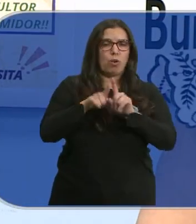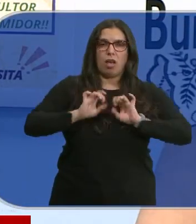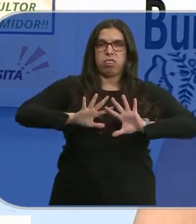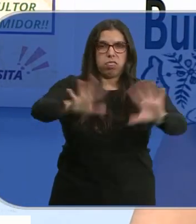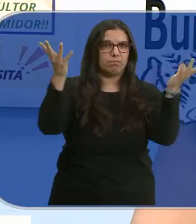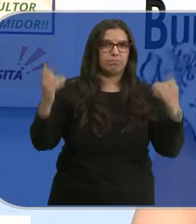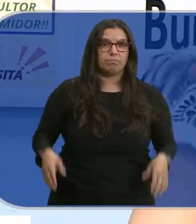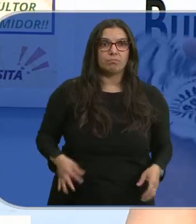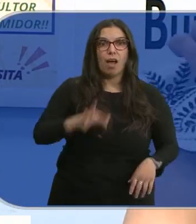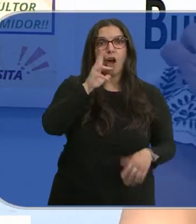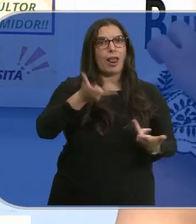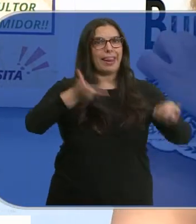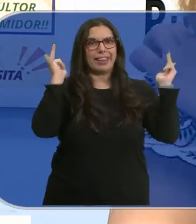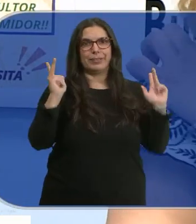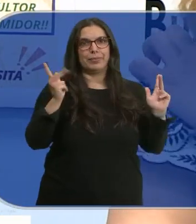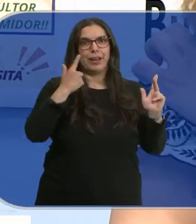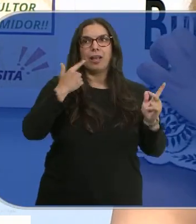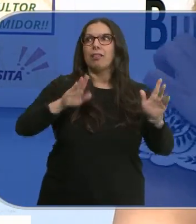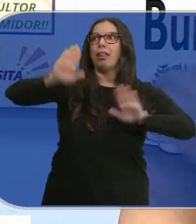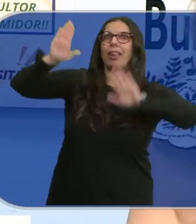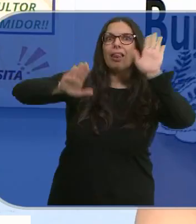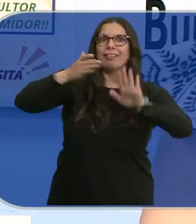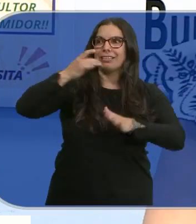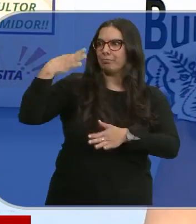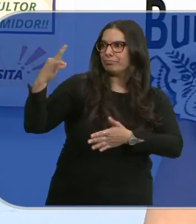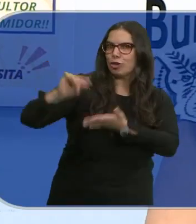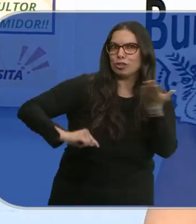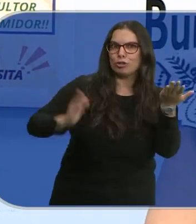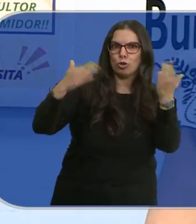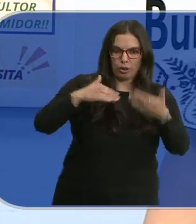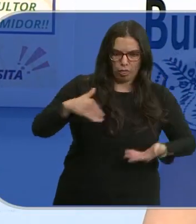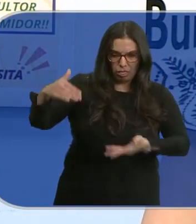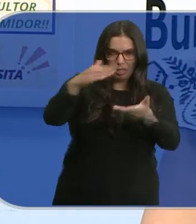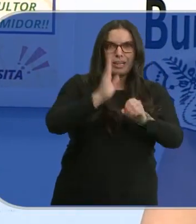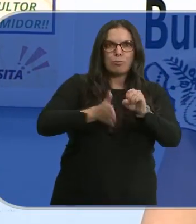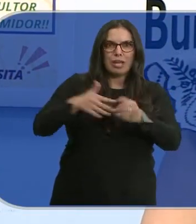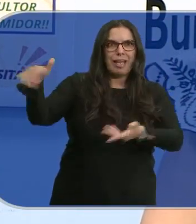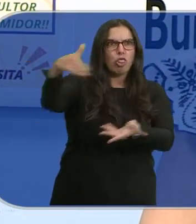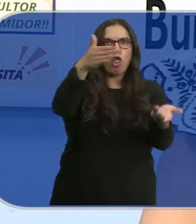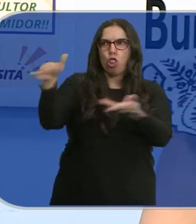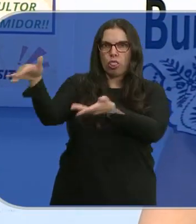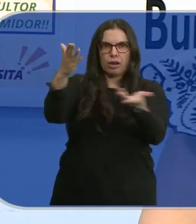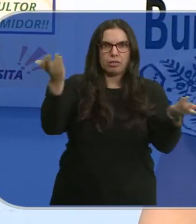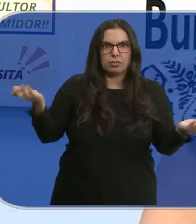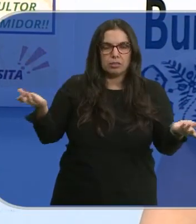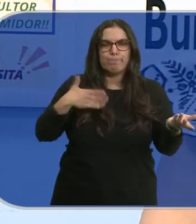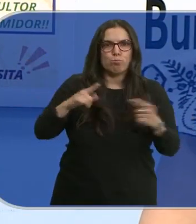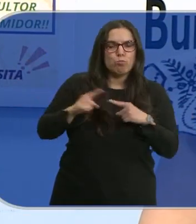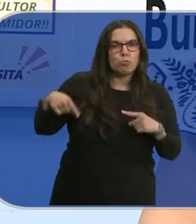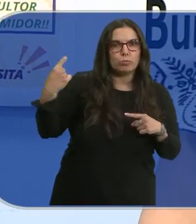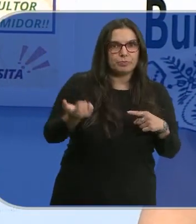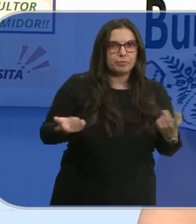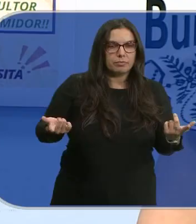Porque ahora te quedas en el mercado libre. Y si no tienes contrato, si no tienes quien te lo recoja, pues puede